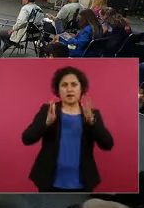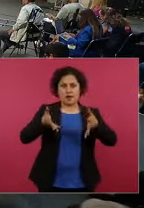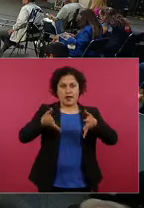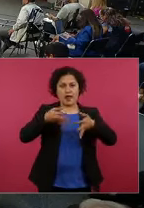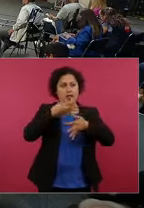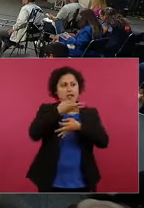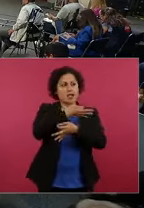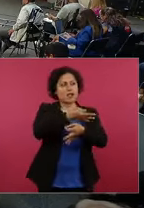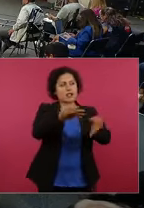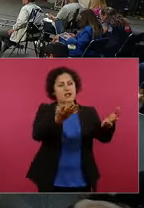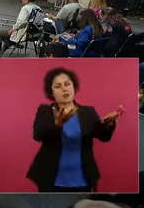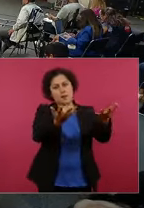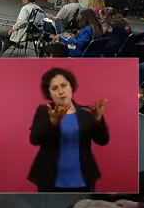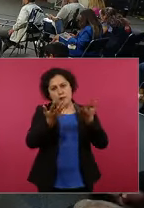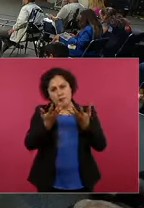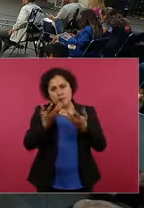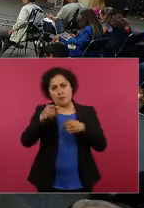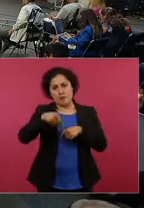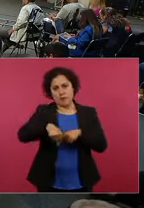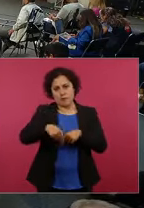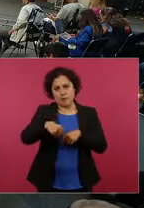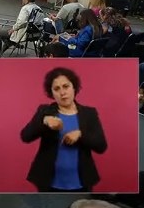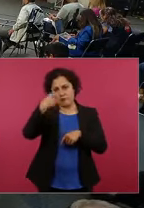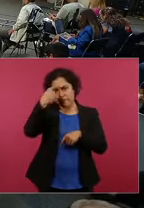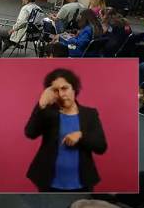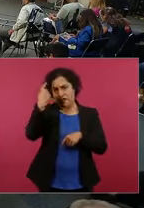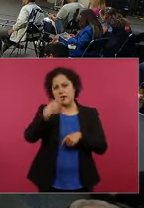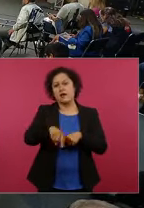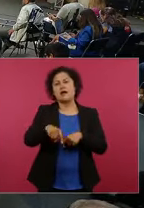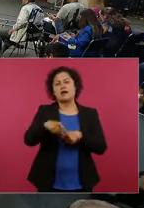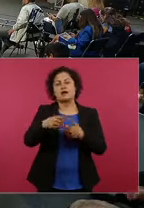llamado a la movilización,